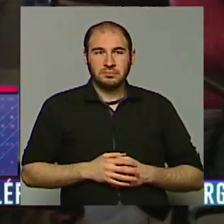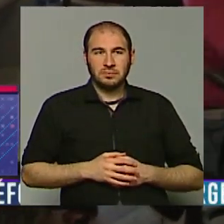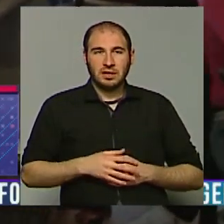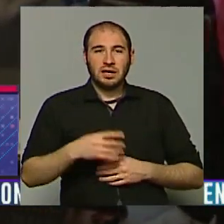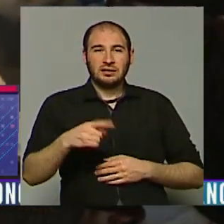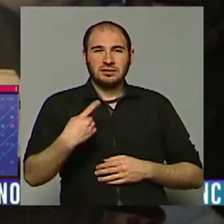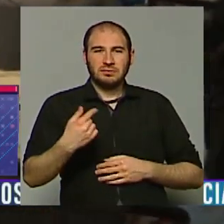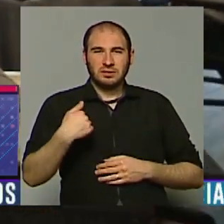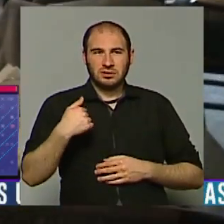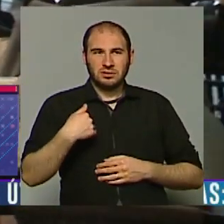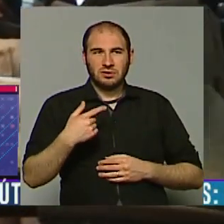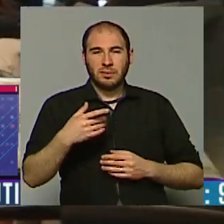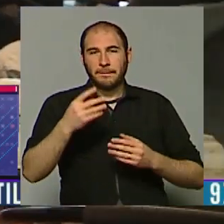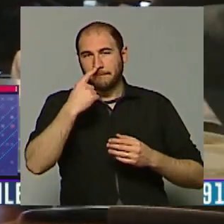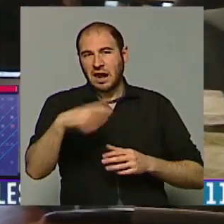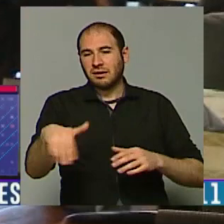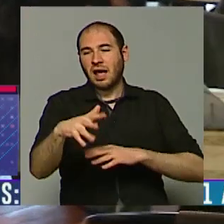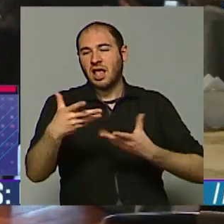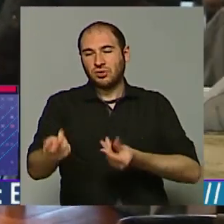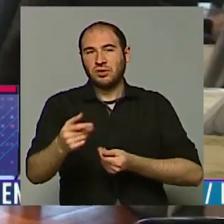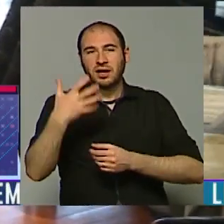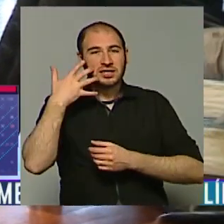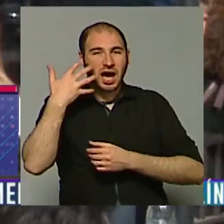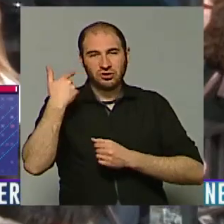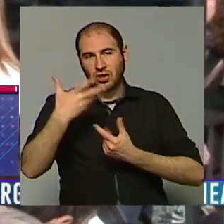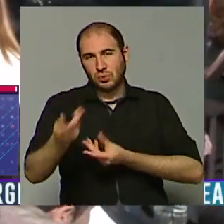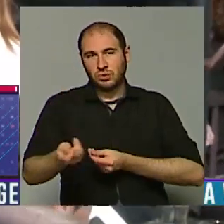Siempre fui muy de rescatar perros de la calle o gatitos, claro, y qué